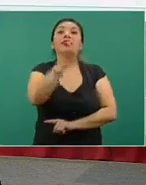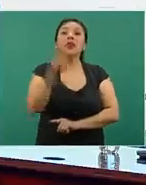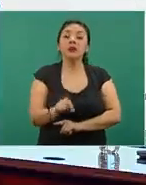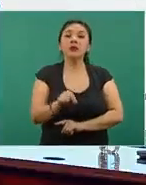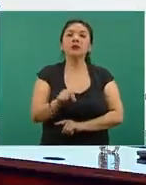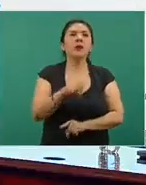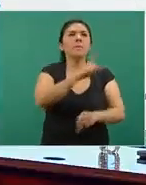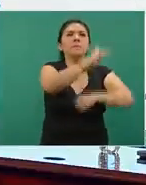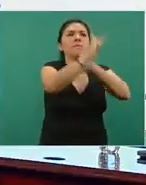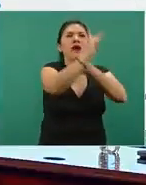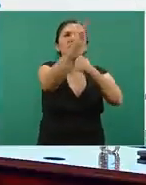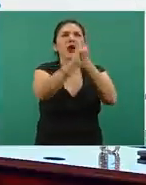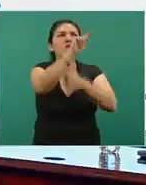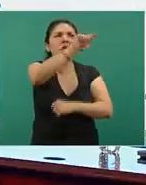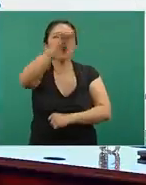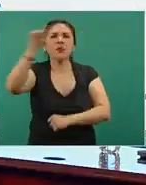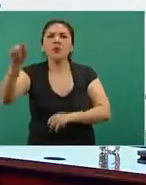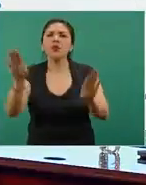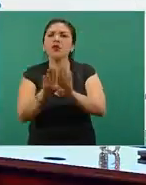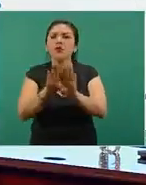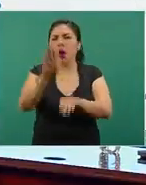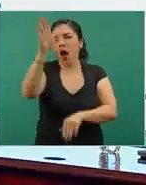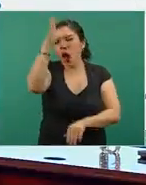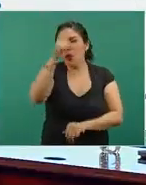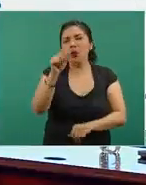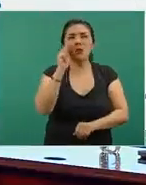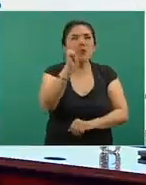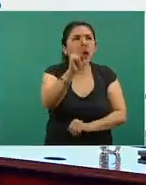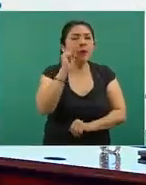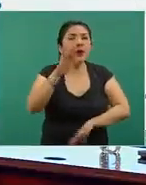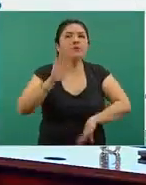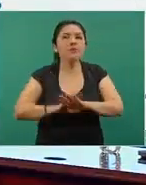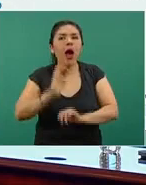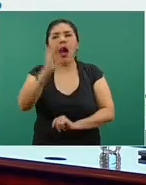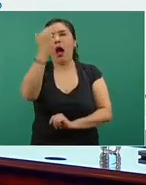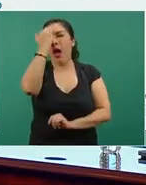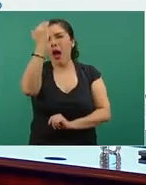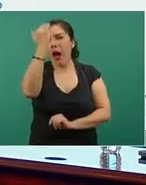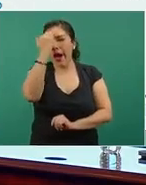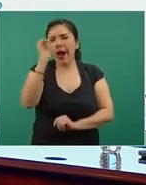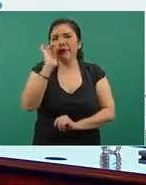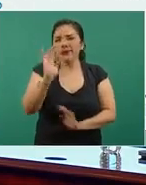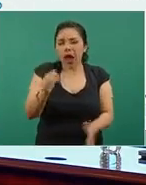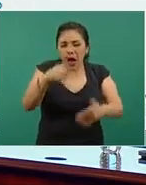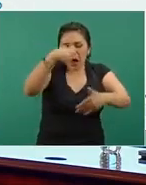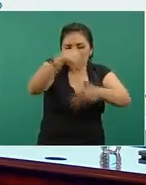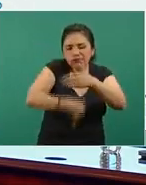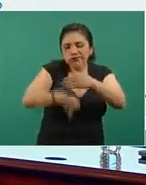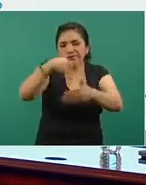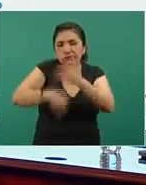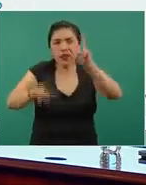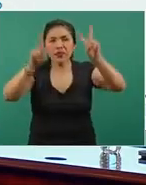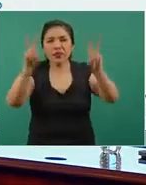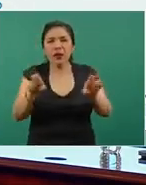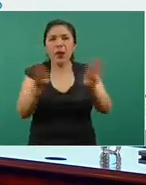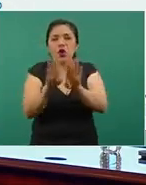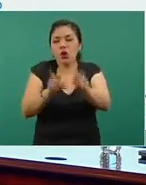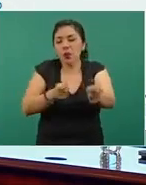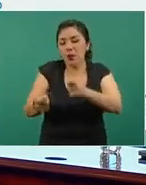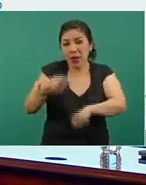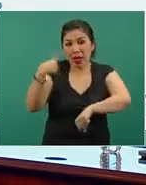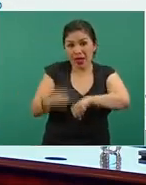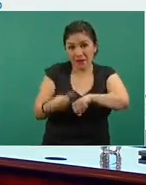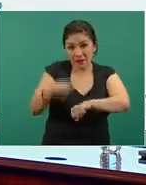todos los países, conforme se fue teniendo mayor familiaridad, conocimiento, dominio del manejo de la